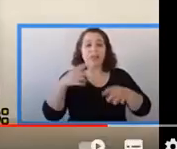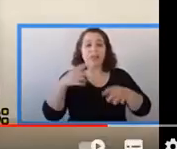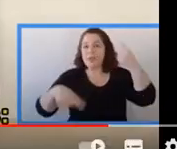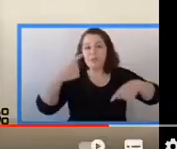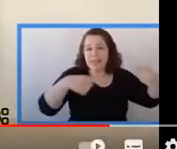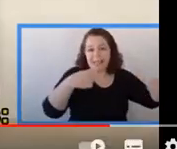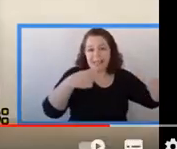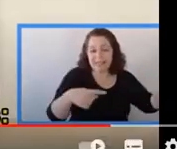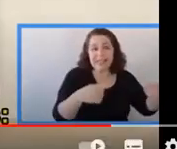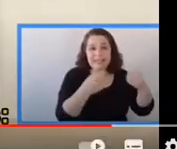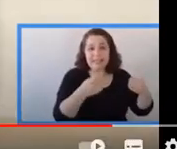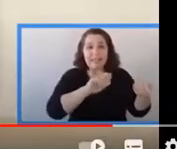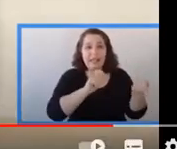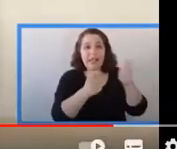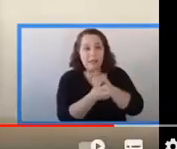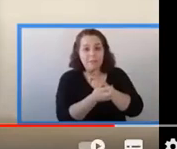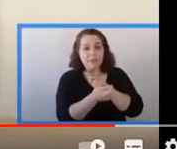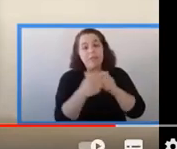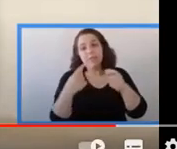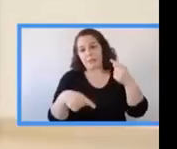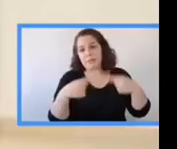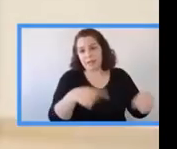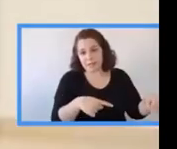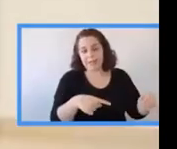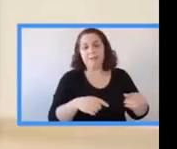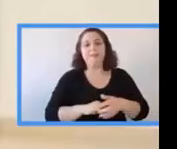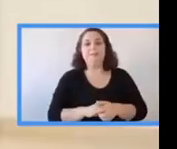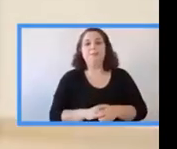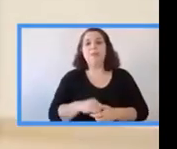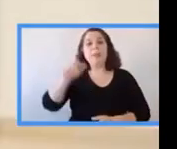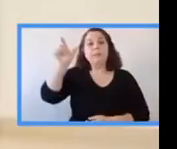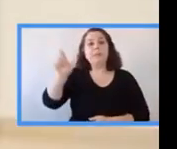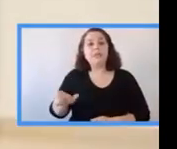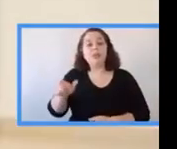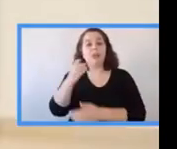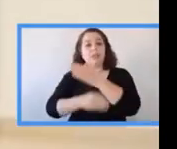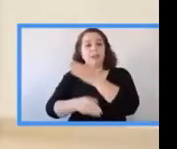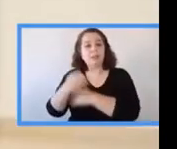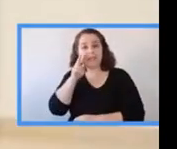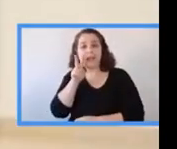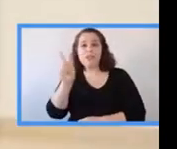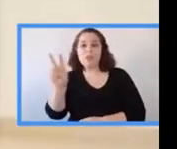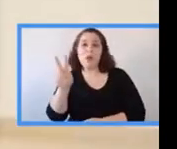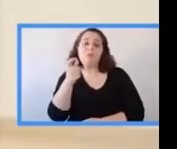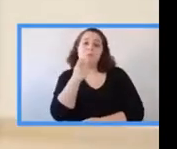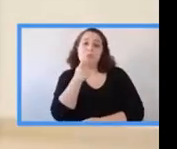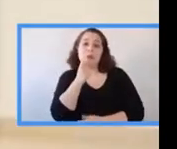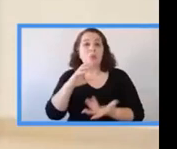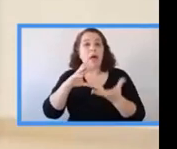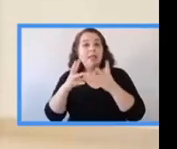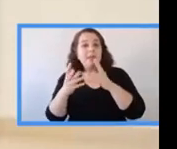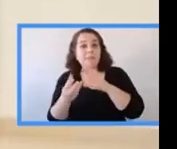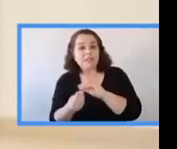requerir distintos ajustes. Por ejemplo, en el caso de una mujer con discapacidad visual, hay